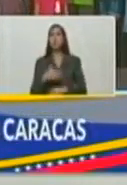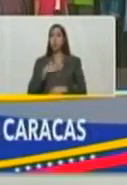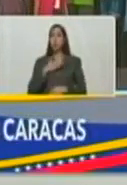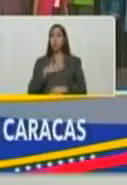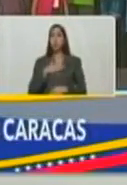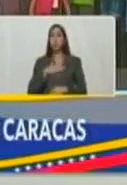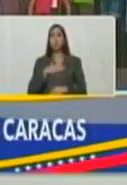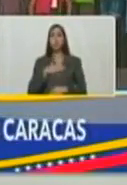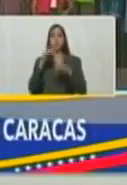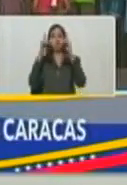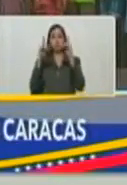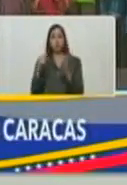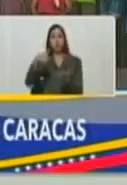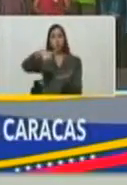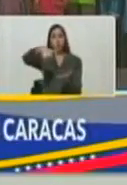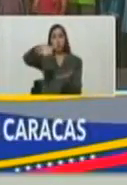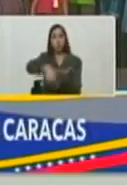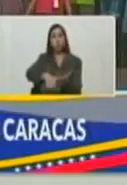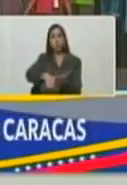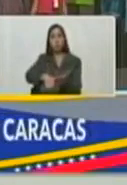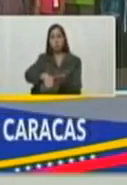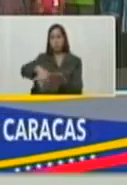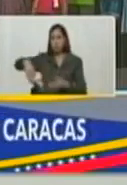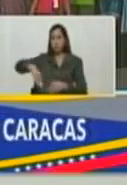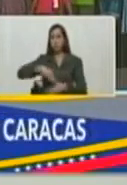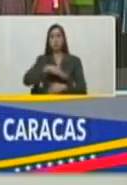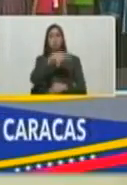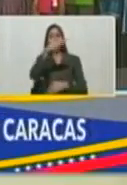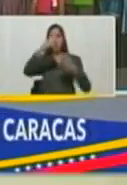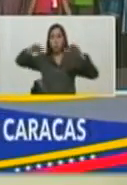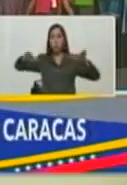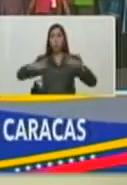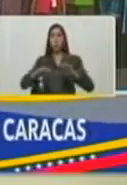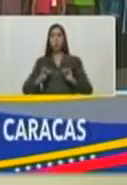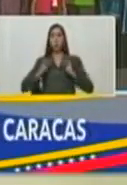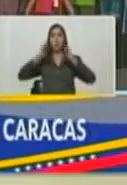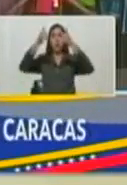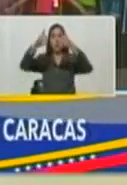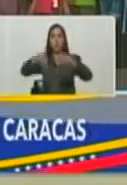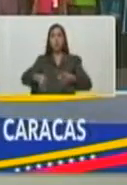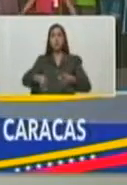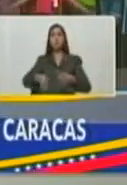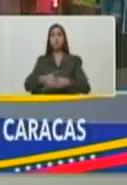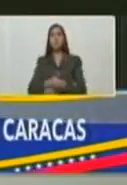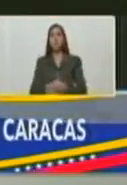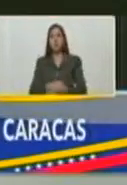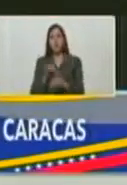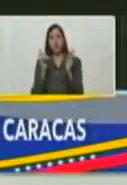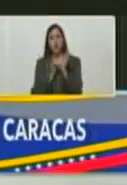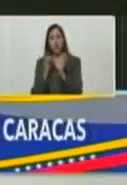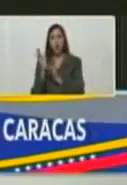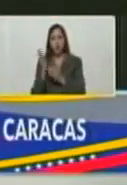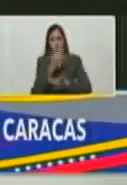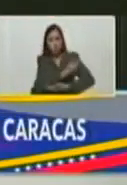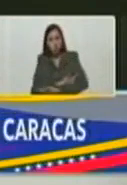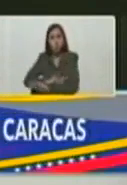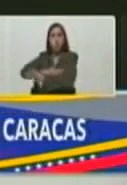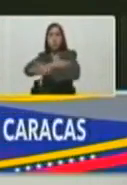tocarlo, llega el espíritu de la Navidad, el espíritu del niño Jesús,